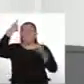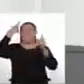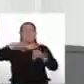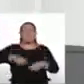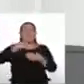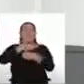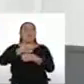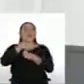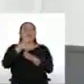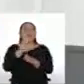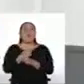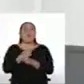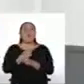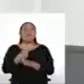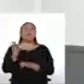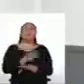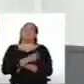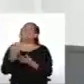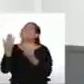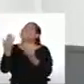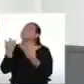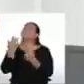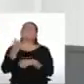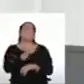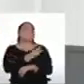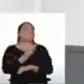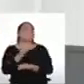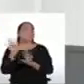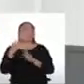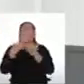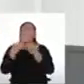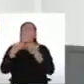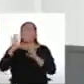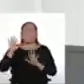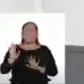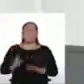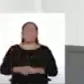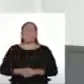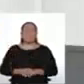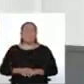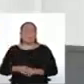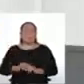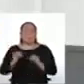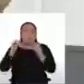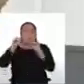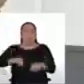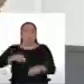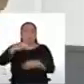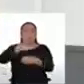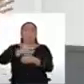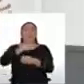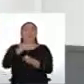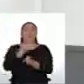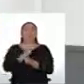crear... Música dramática, por favor. Gracias. El Congreso de